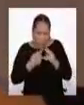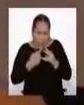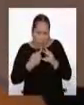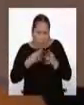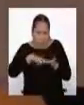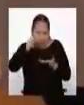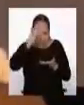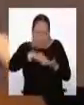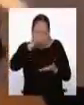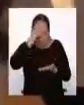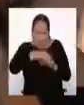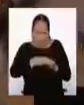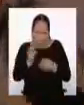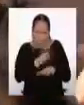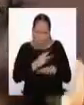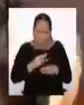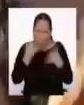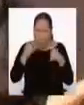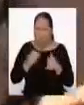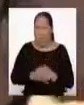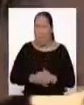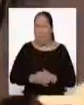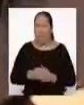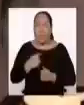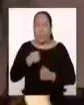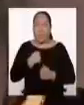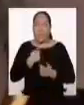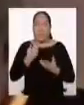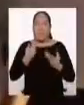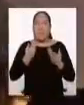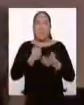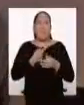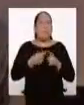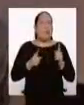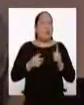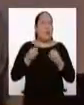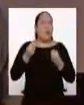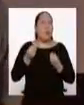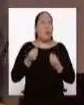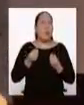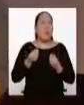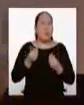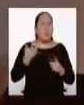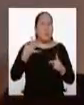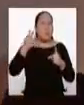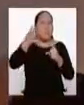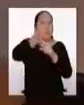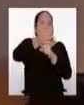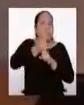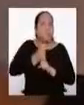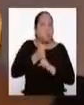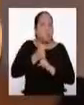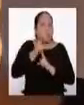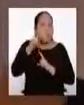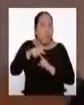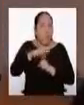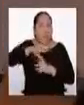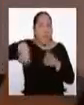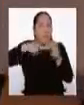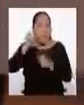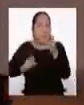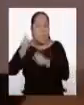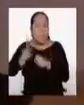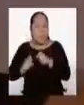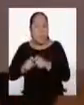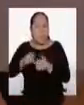hago? O sea, suena muy romántico y suena muy ambicioso, pero ¿cómo lo hago si no tengo un sol en el bolsillo? Y además, y lo único que tenía eran las ganas de hacerlo.